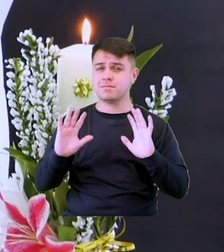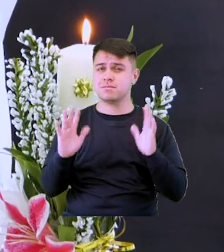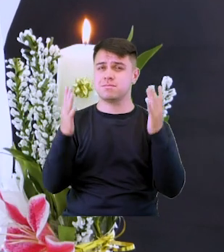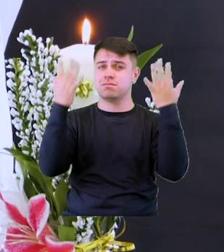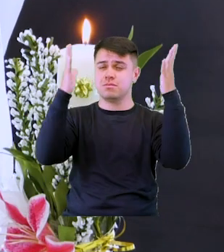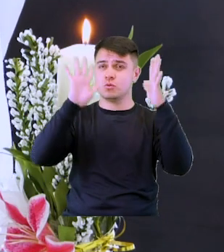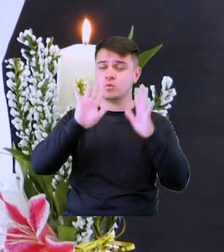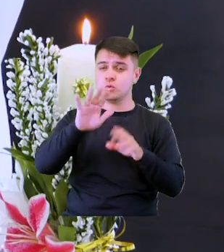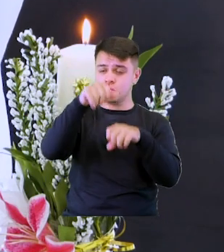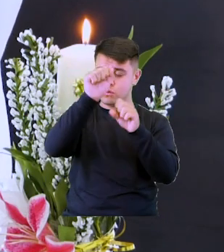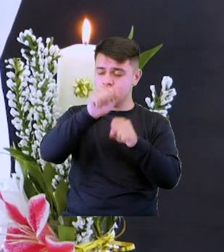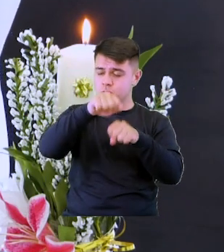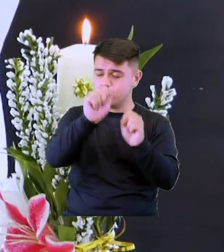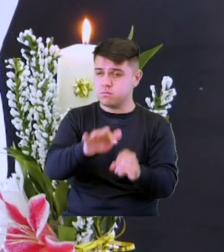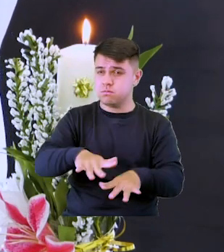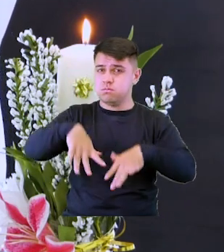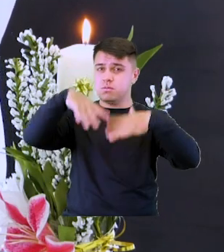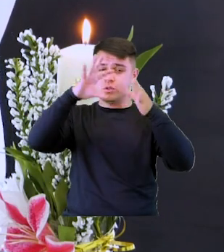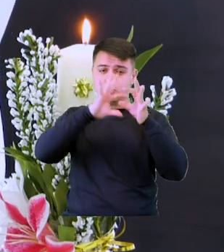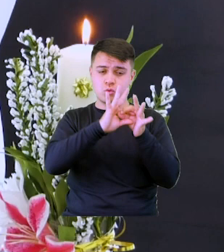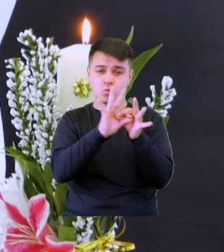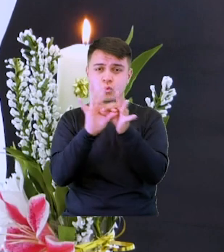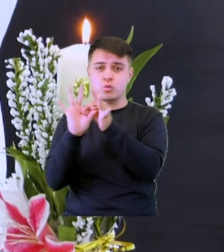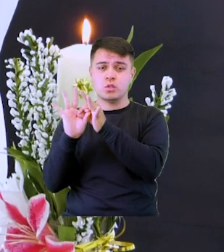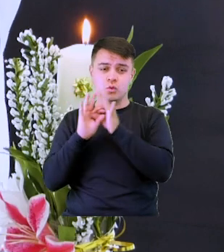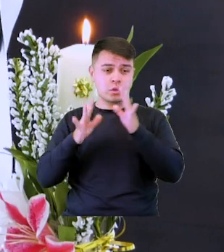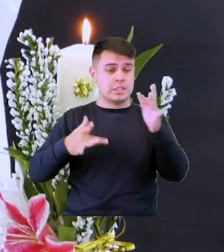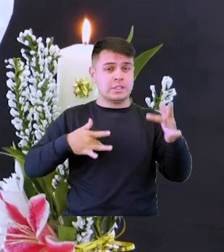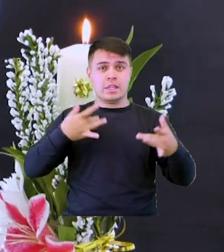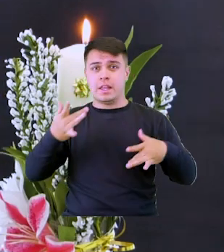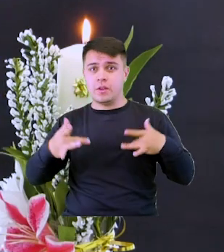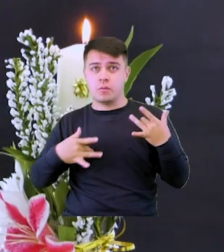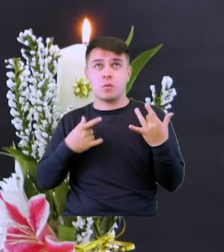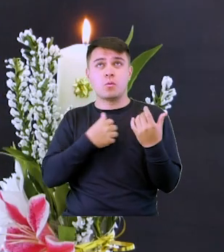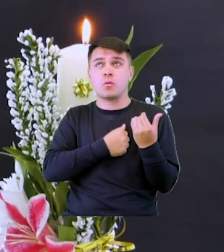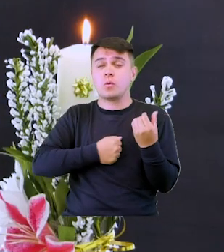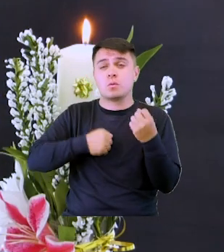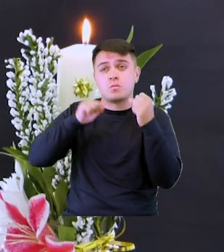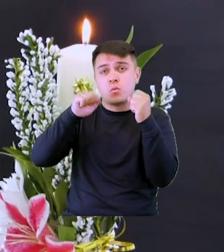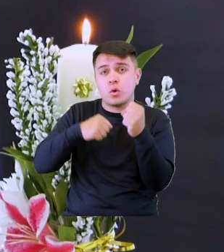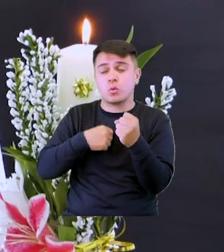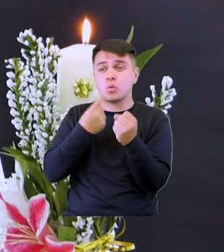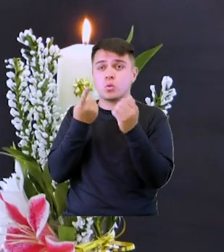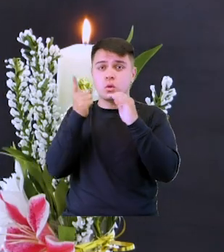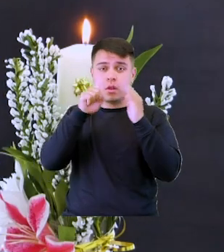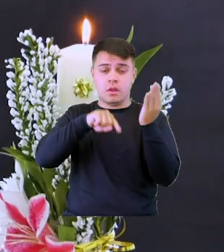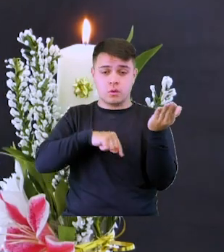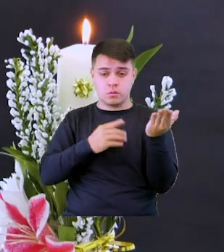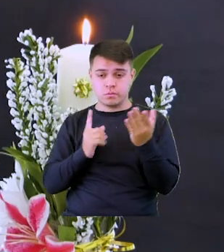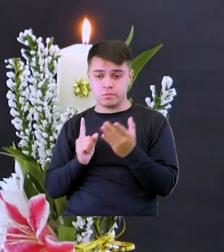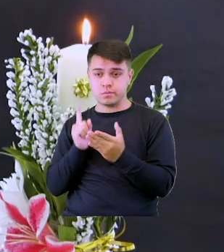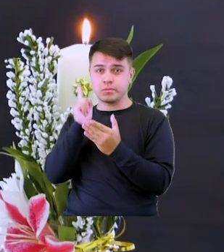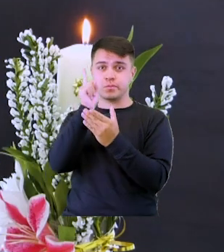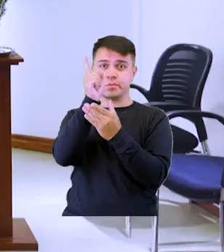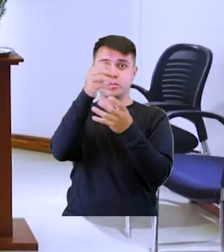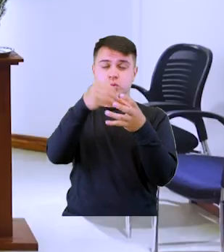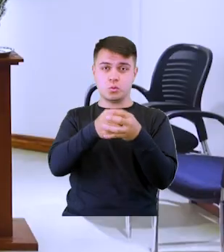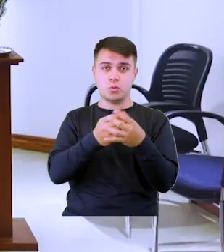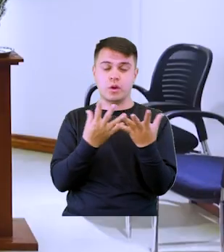unidos en común alegría. Permítenos asociarnos a sus voces, cantando humildemente tu alabanza.